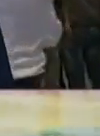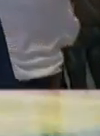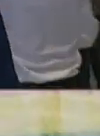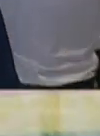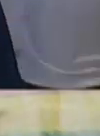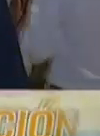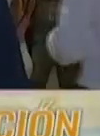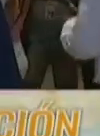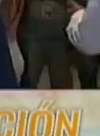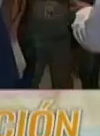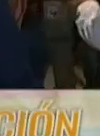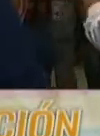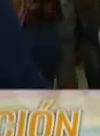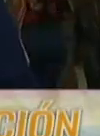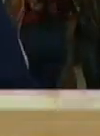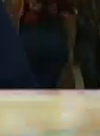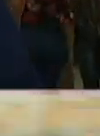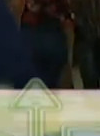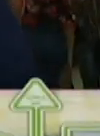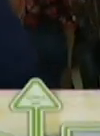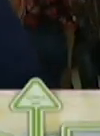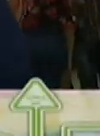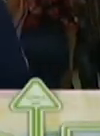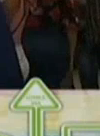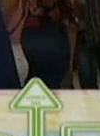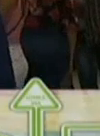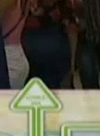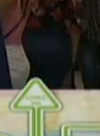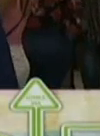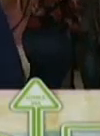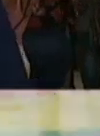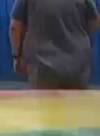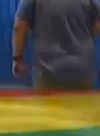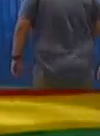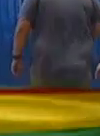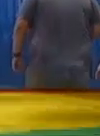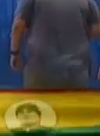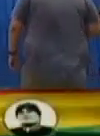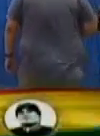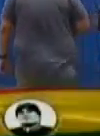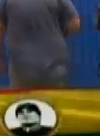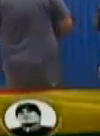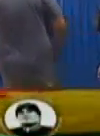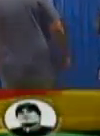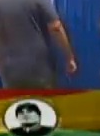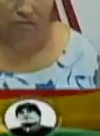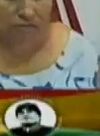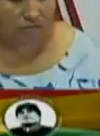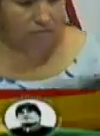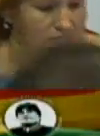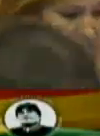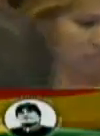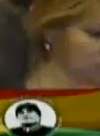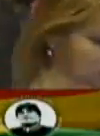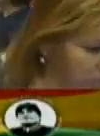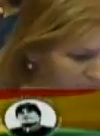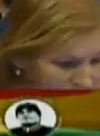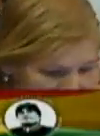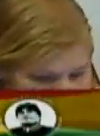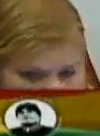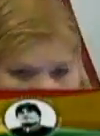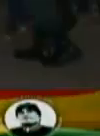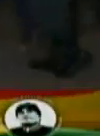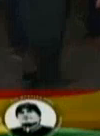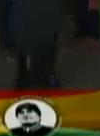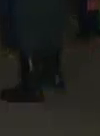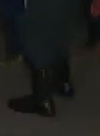hemos trabajado, estamos cumpliendo satisfactoriamente todo lo que se ha planificado, los expositores están contentos. Hasta el noveno día tuvimos más de 390